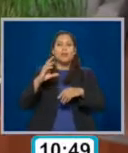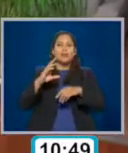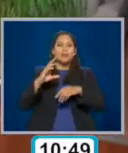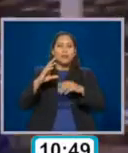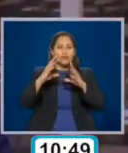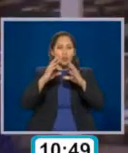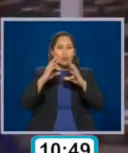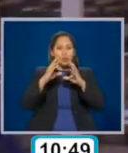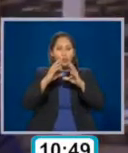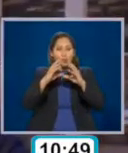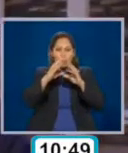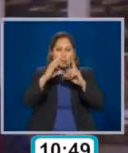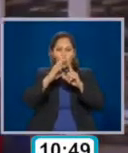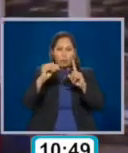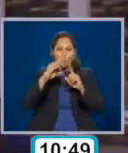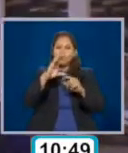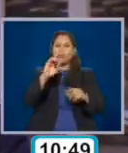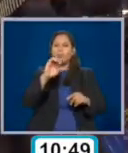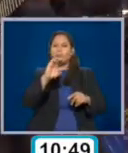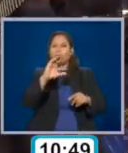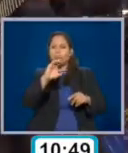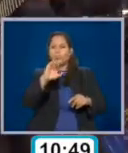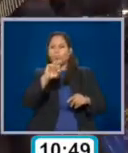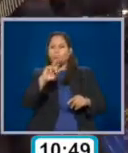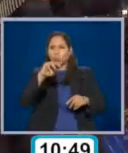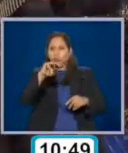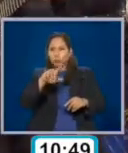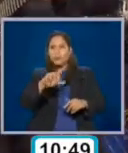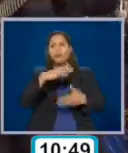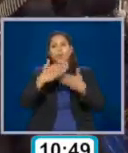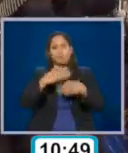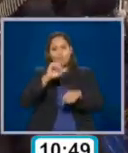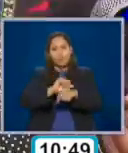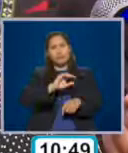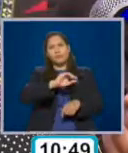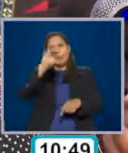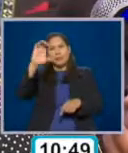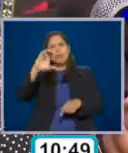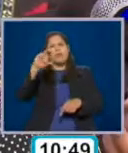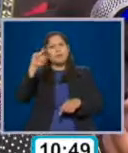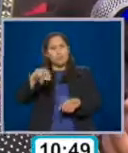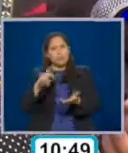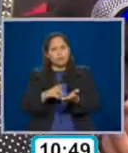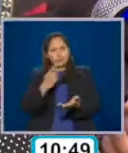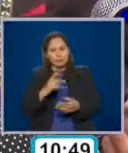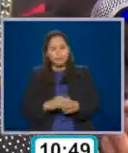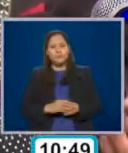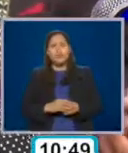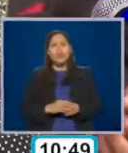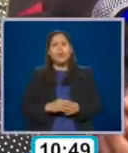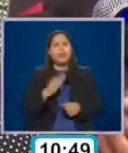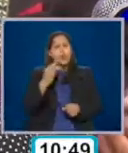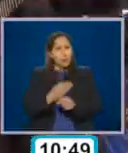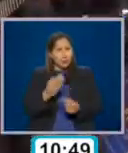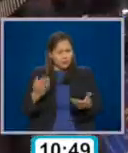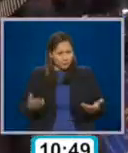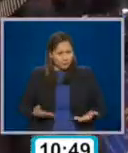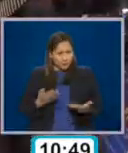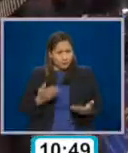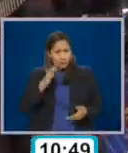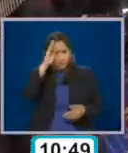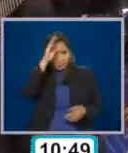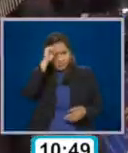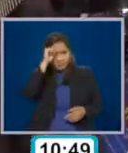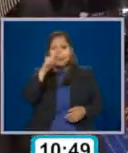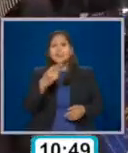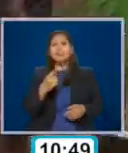el sureste, y volvemos a regresar otra vez la siguiente semana para allá. Muy bien, pues hay que ponernos a bailar, ¿no? Yo creo ¿Qué que dices, sí. tiburón? Sí.